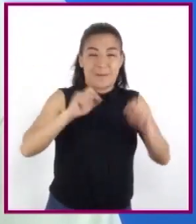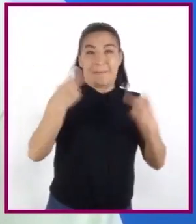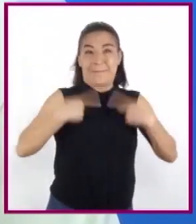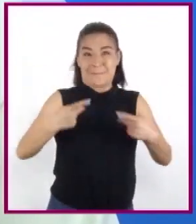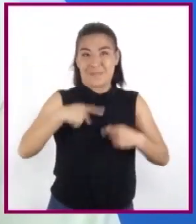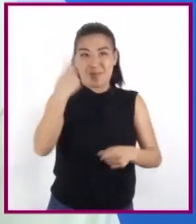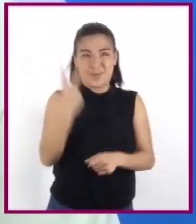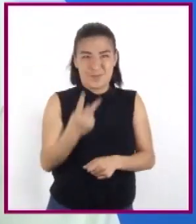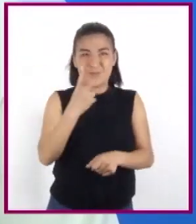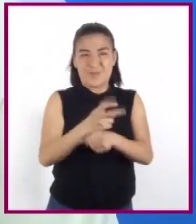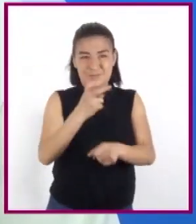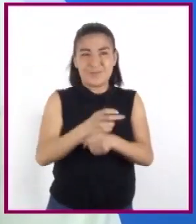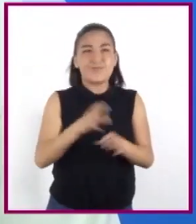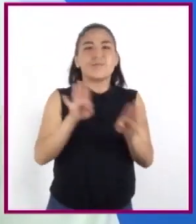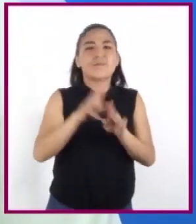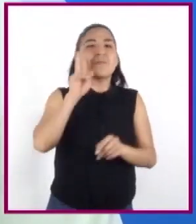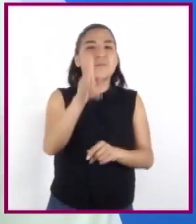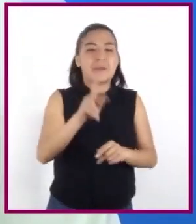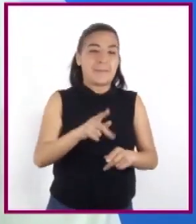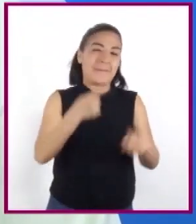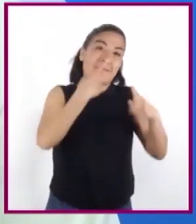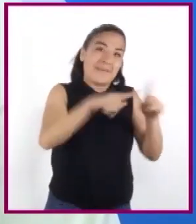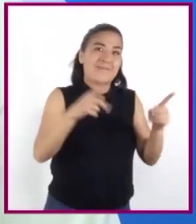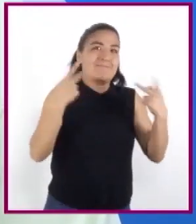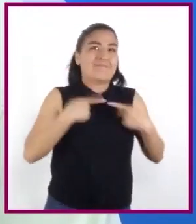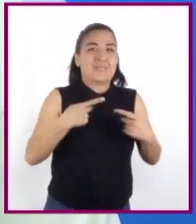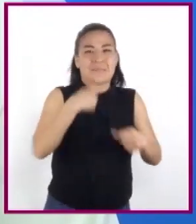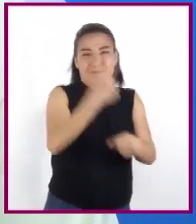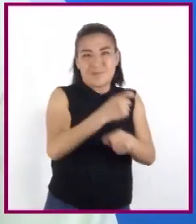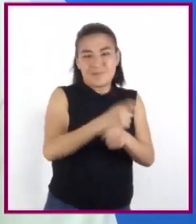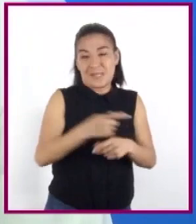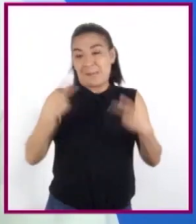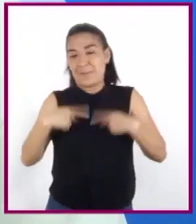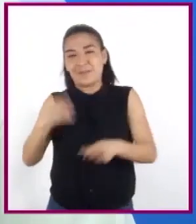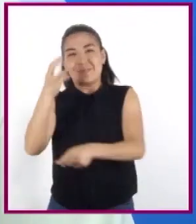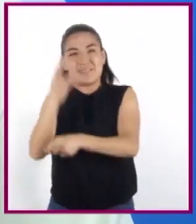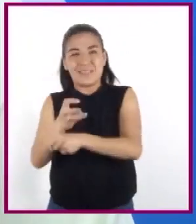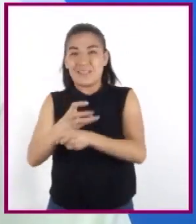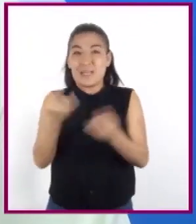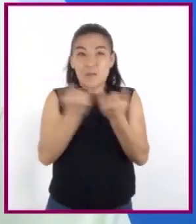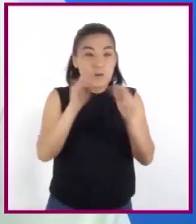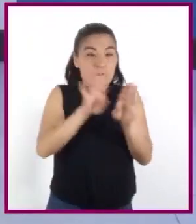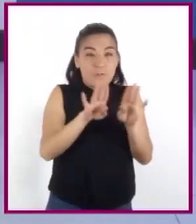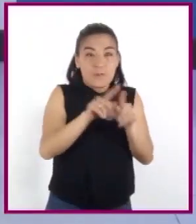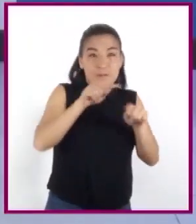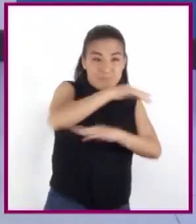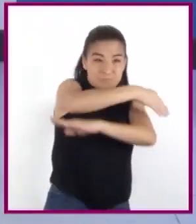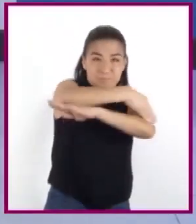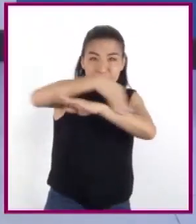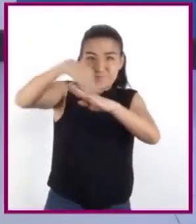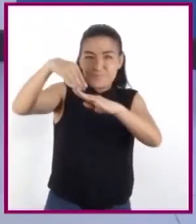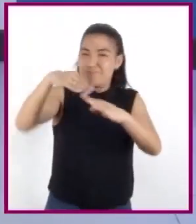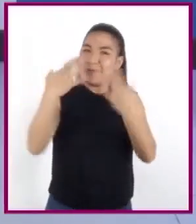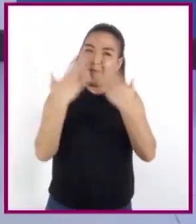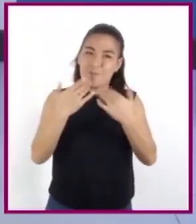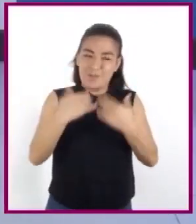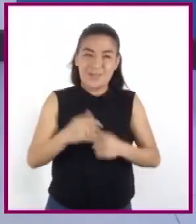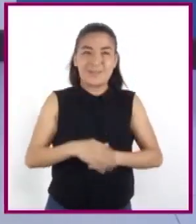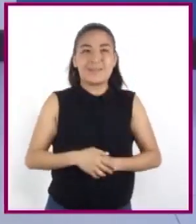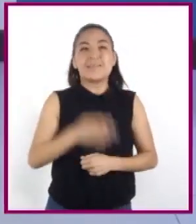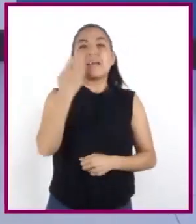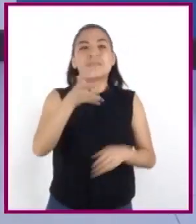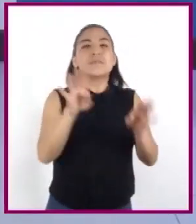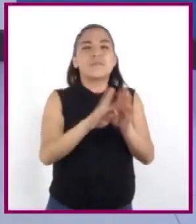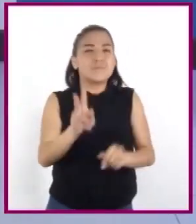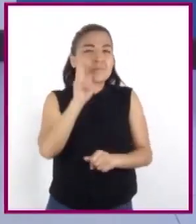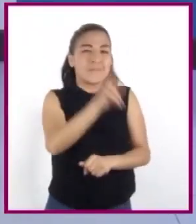2 es diferente al de la persona 1 y 3, ya que no determina una línea recta. Por lo tanto,